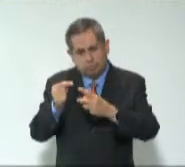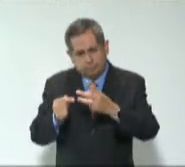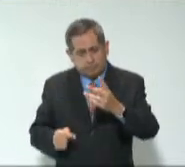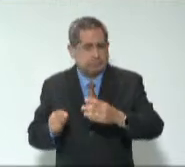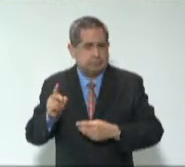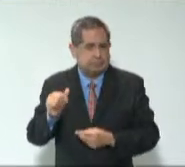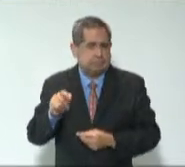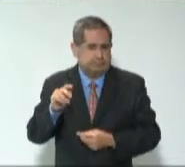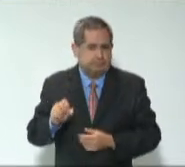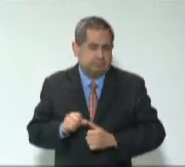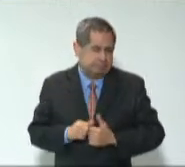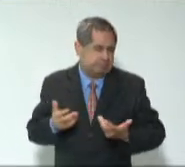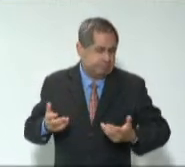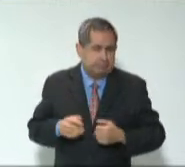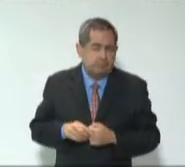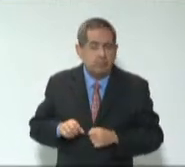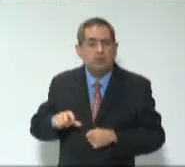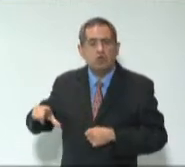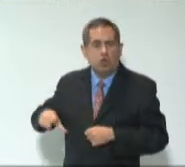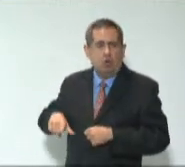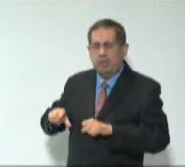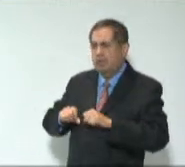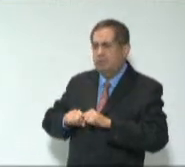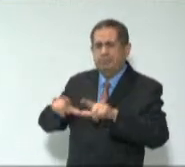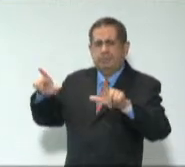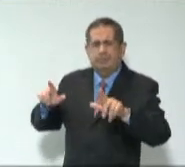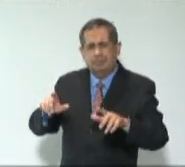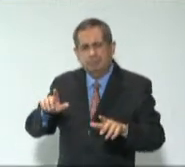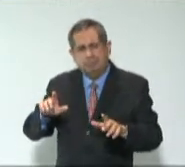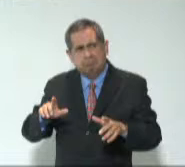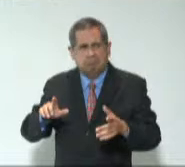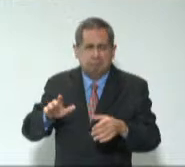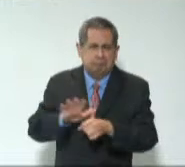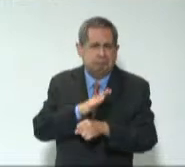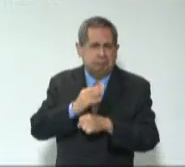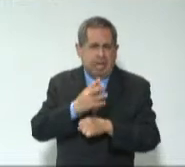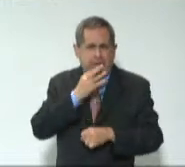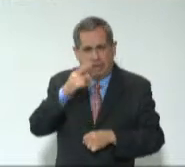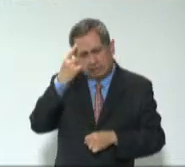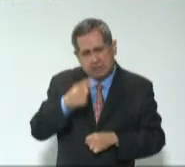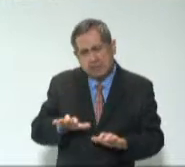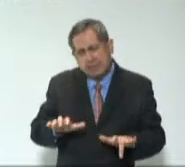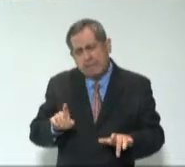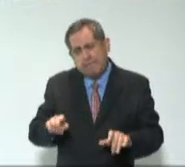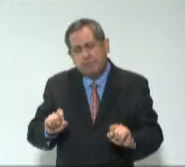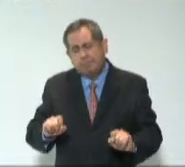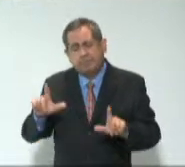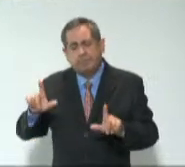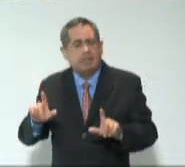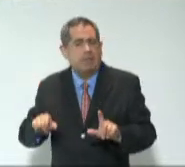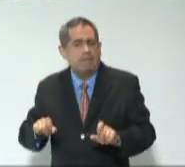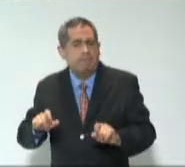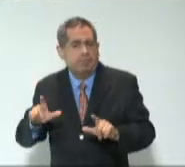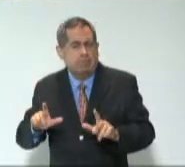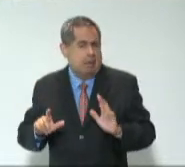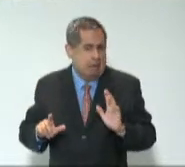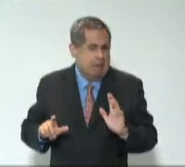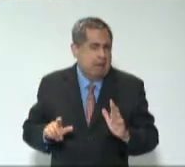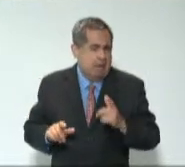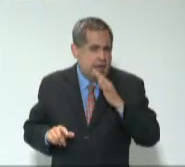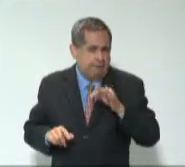plataformas de los gobiernos es relativamente sencillo hay que también reconocer que alece en el ambiente